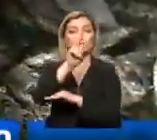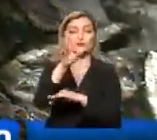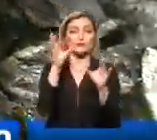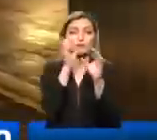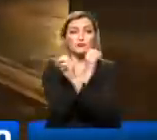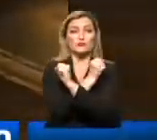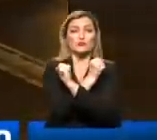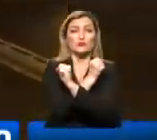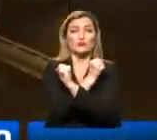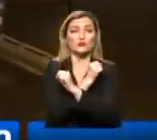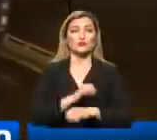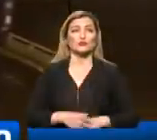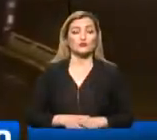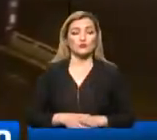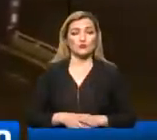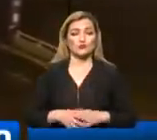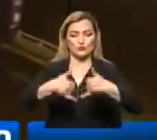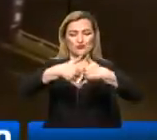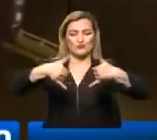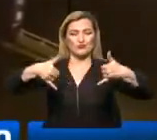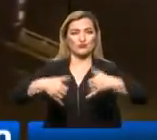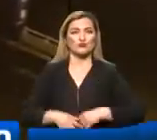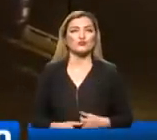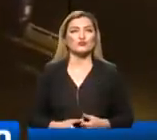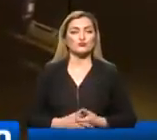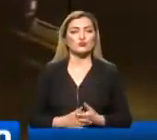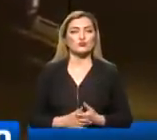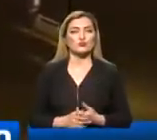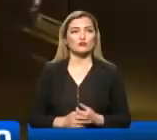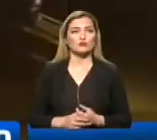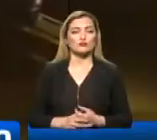la noche en uno de los locales comerciales.